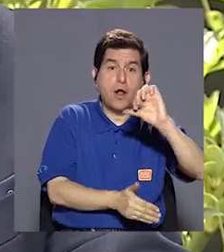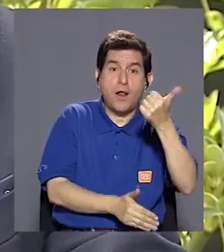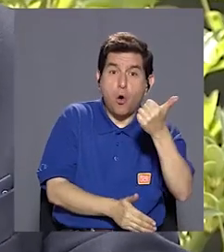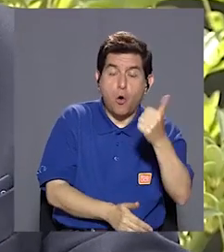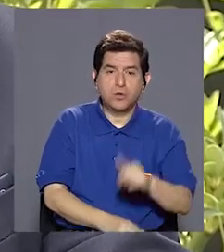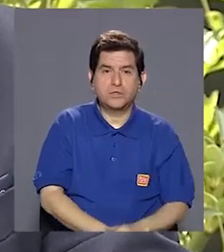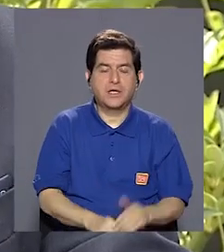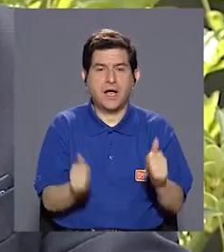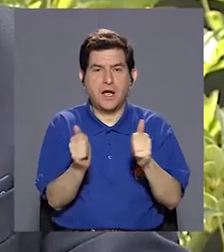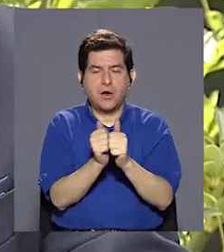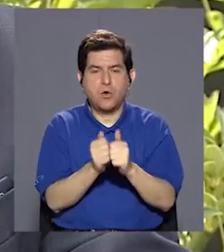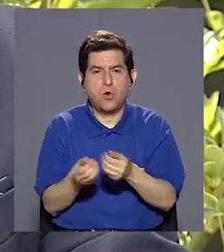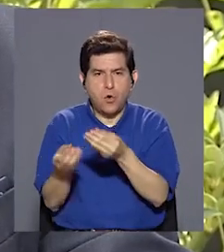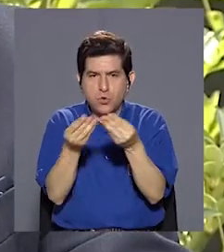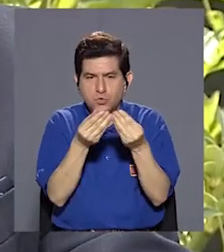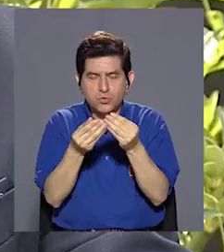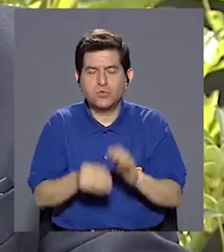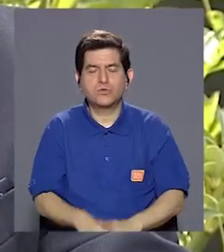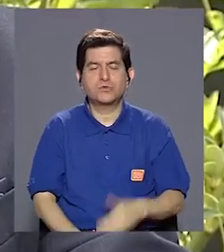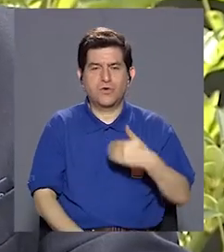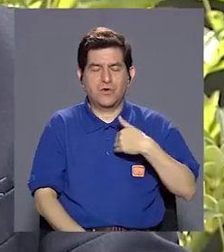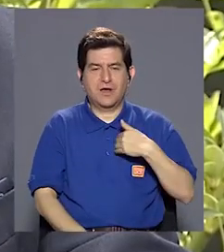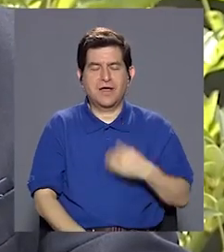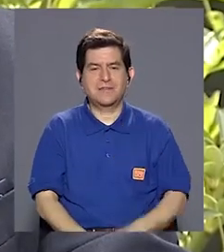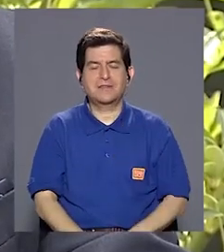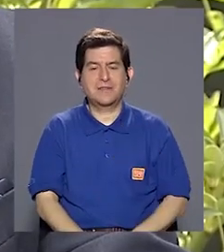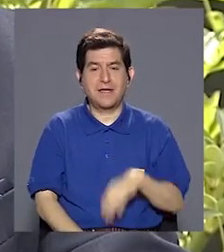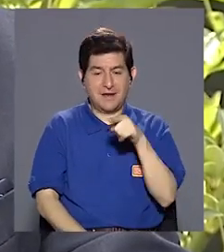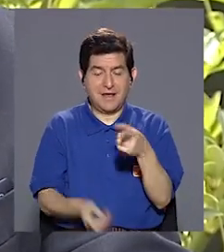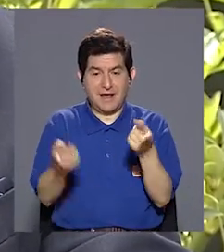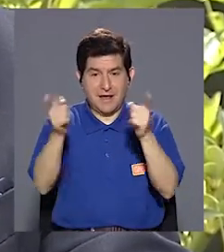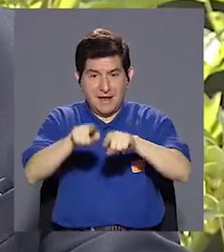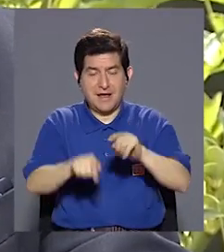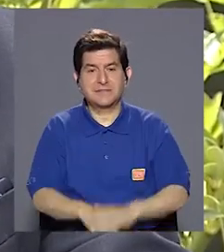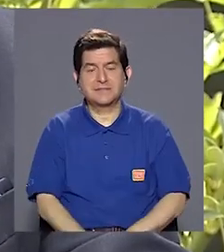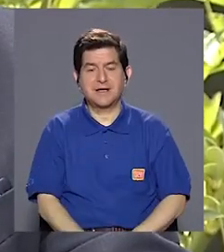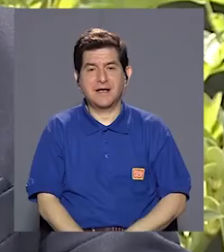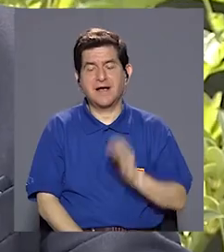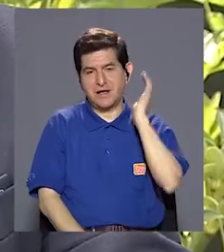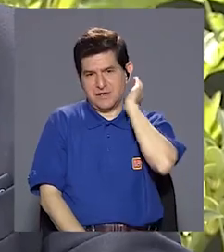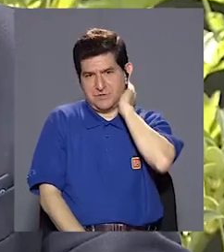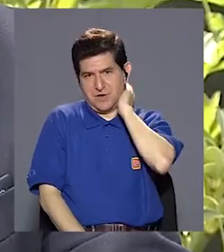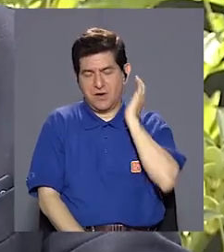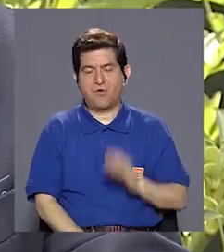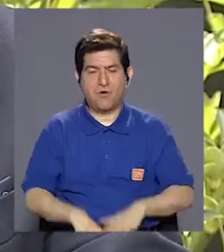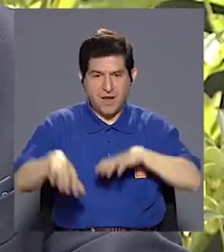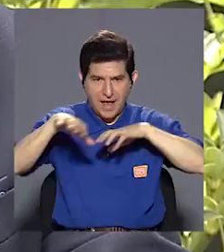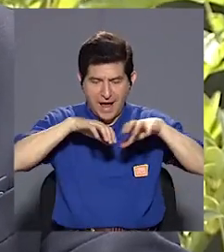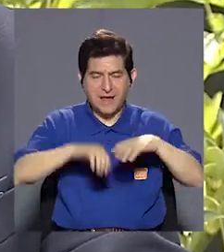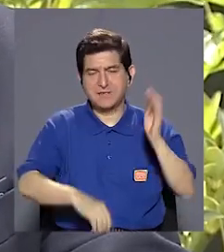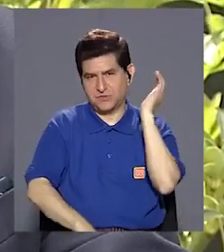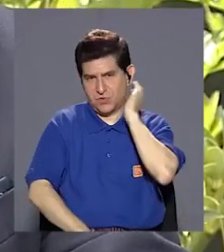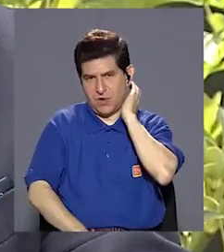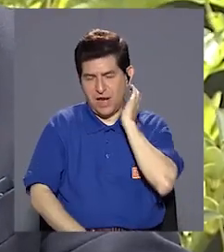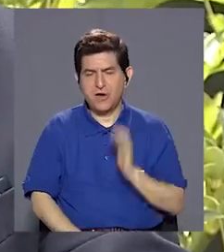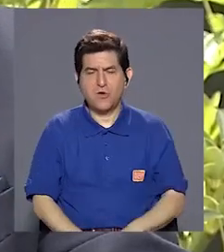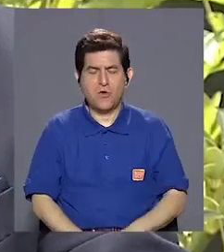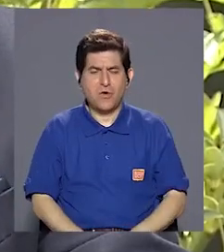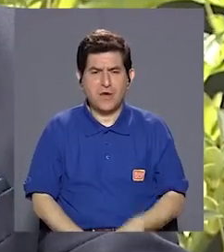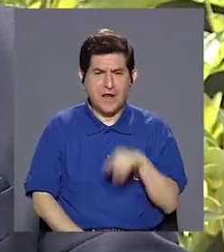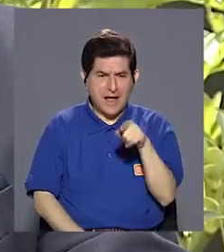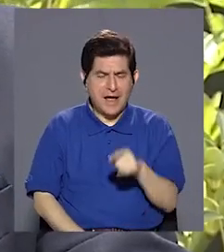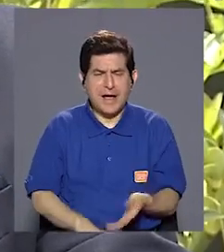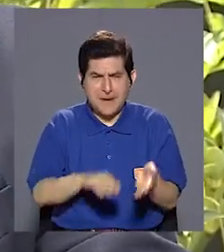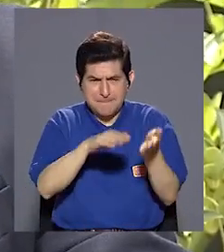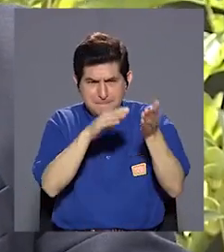la otra sería con soluciones alcohólicas, ¿verdad? Que son justamente ese tipo de soluciones que por su acción el alcohol es capaz de